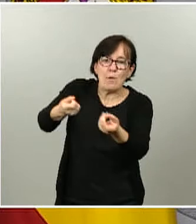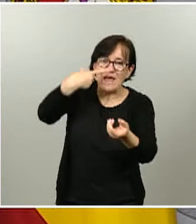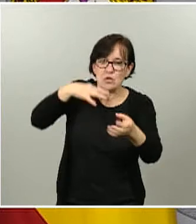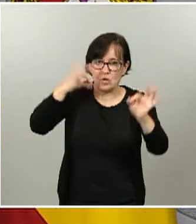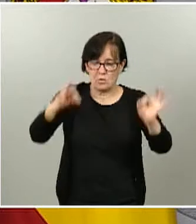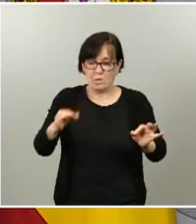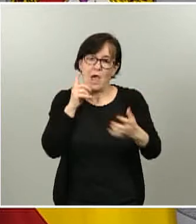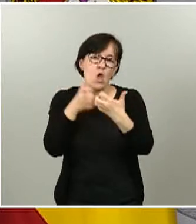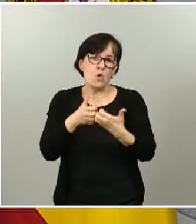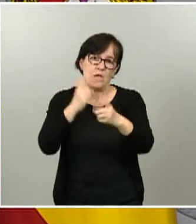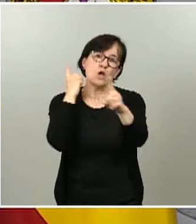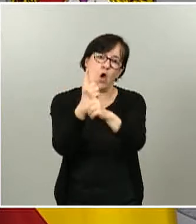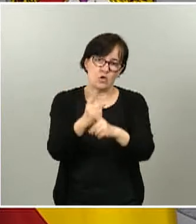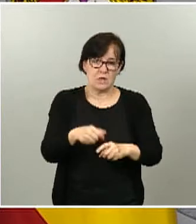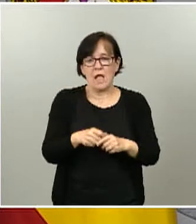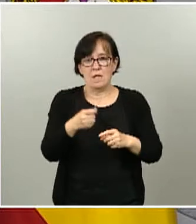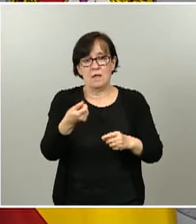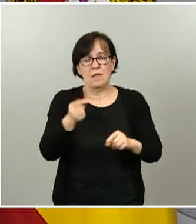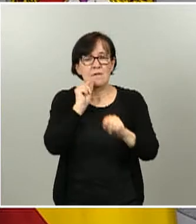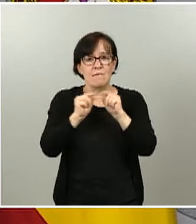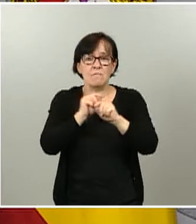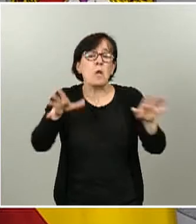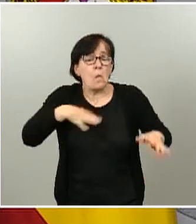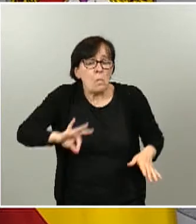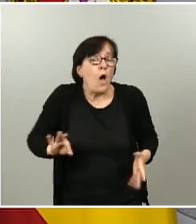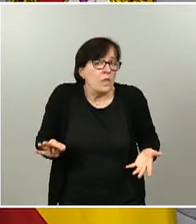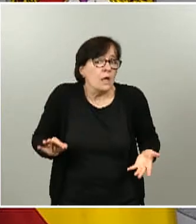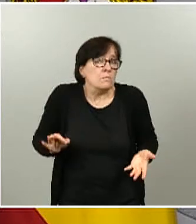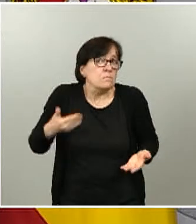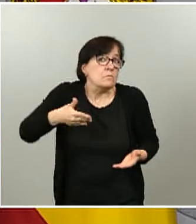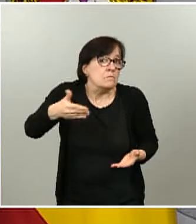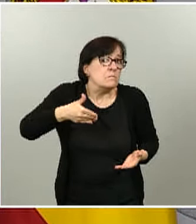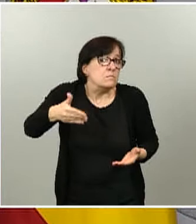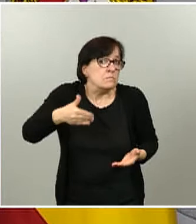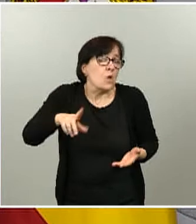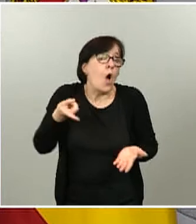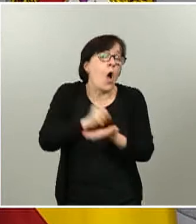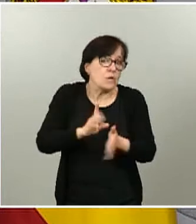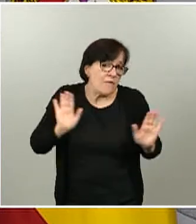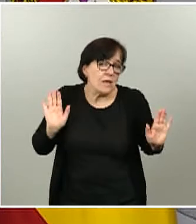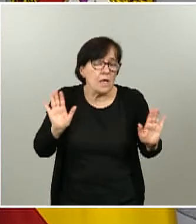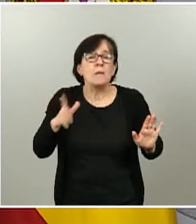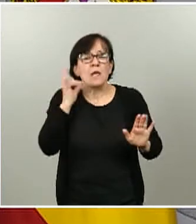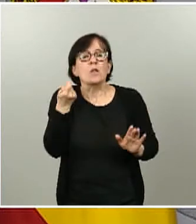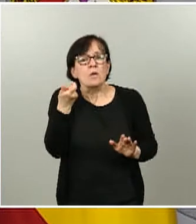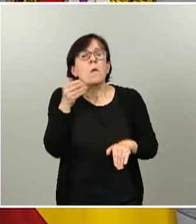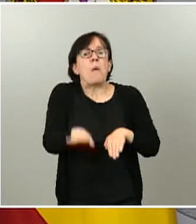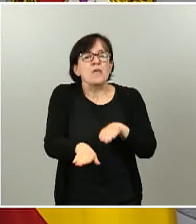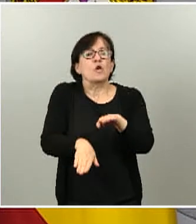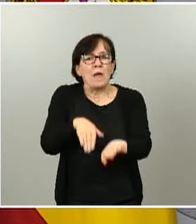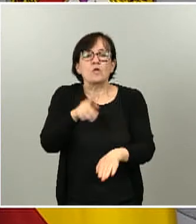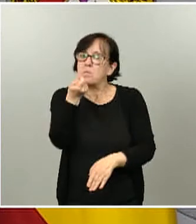Por tanto, no se descarta que se pueda plantear algún otro, pero, como le digo, vamos paso a paso y en este momento ha